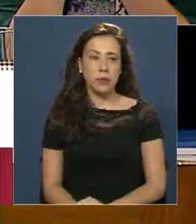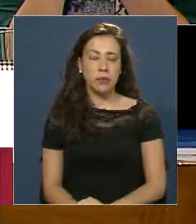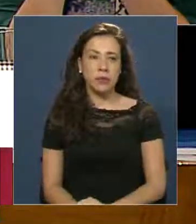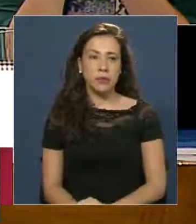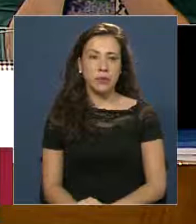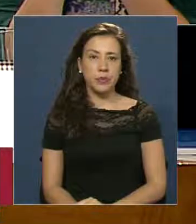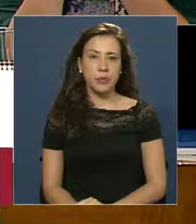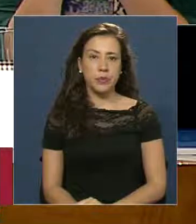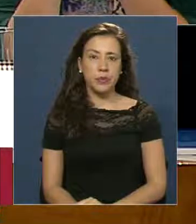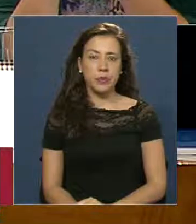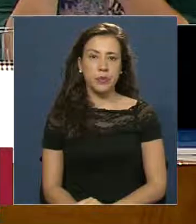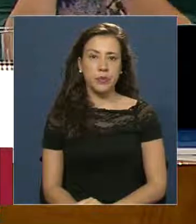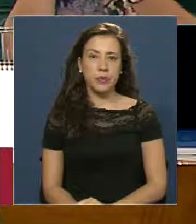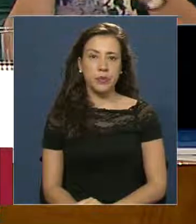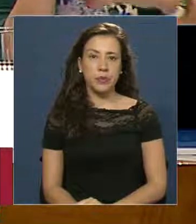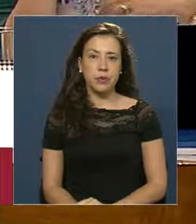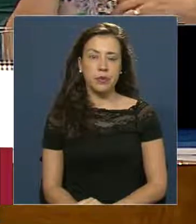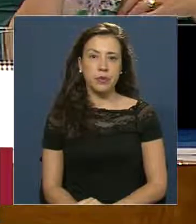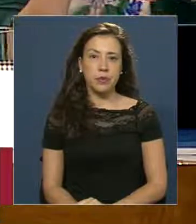votación.